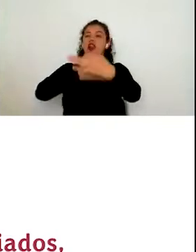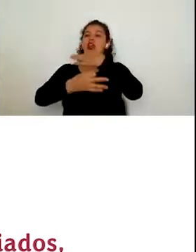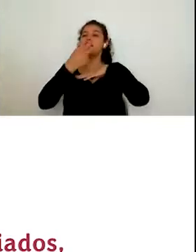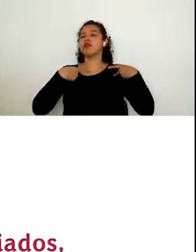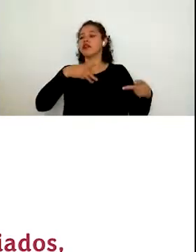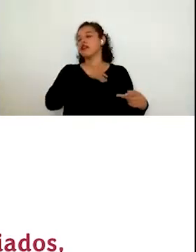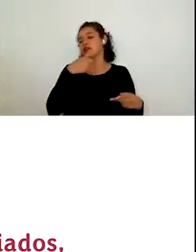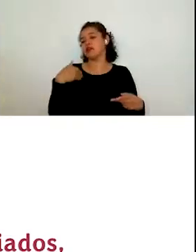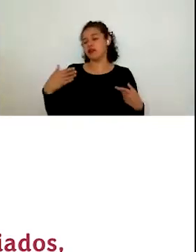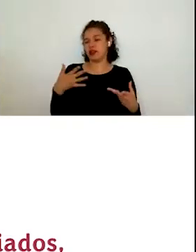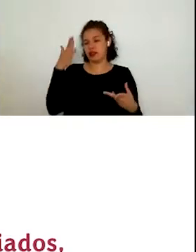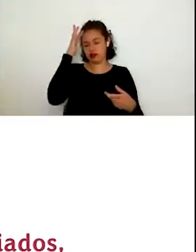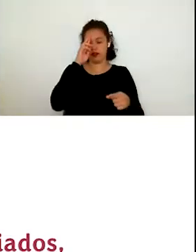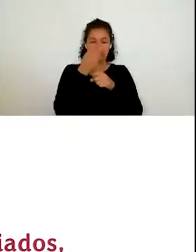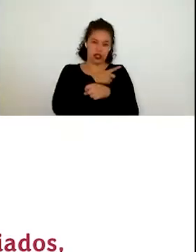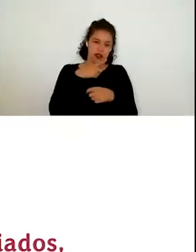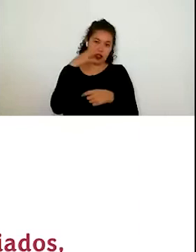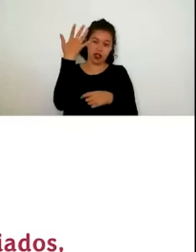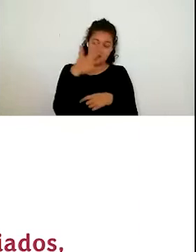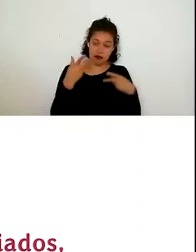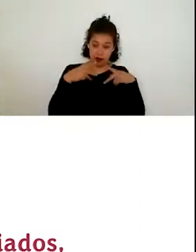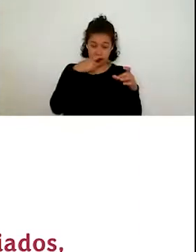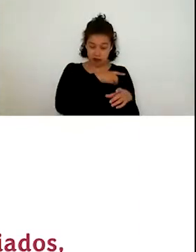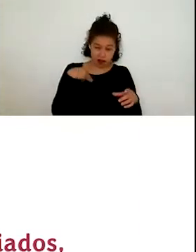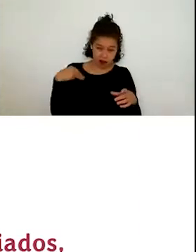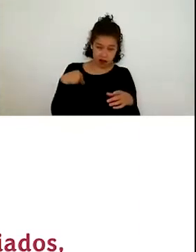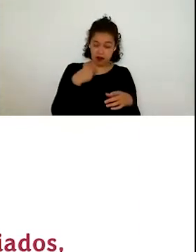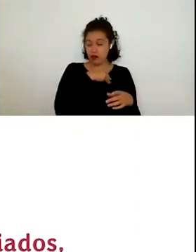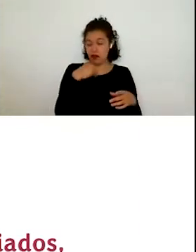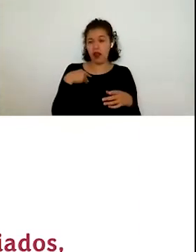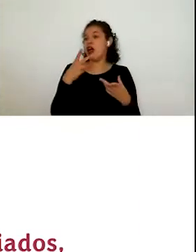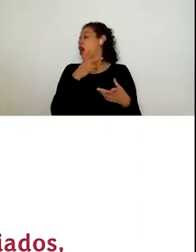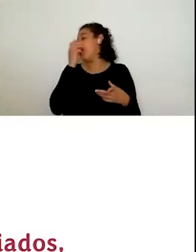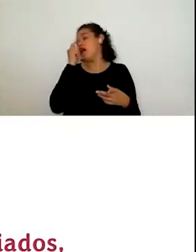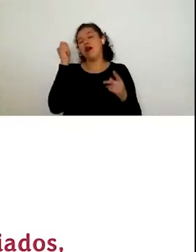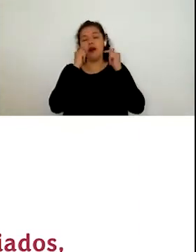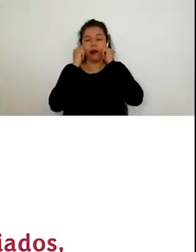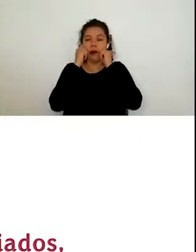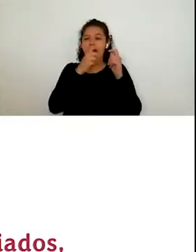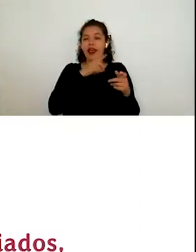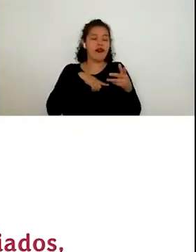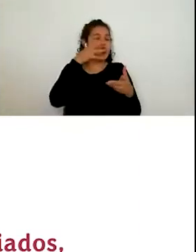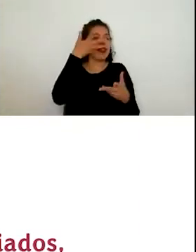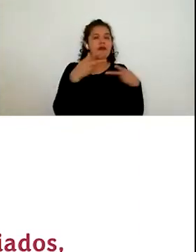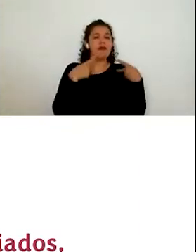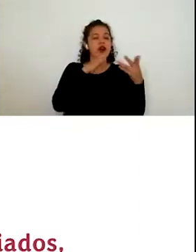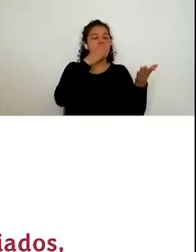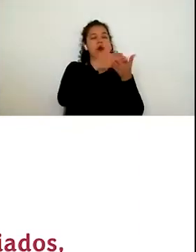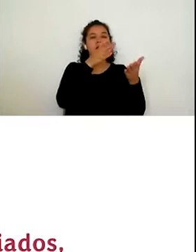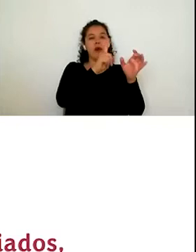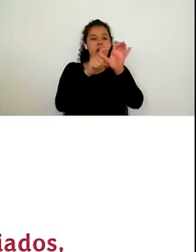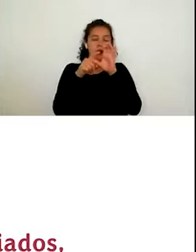10 personas, a estas 10 personas las tienen que convocar, independientemente de que asistan o no y reúnan